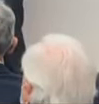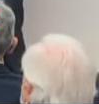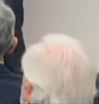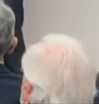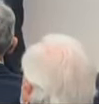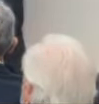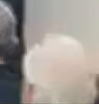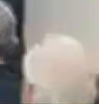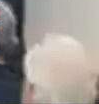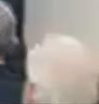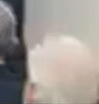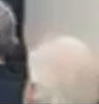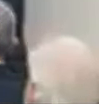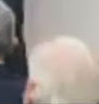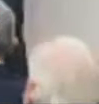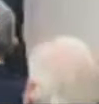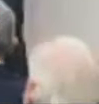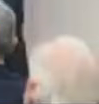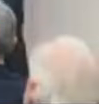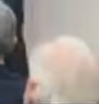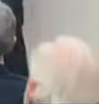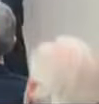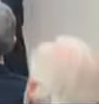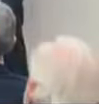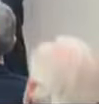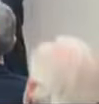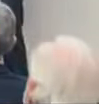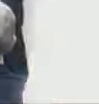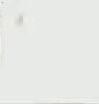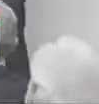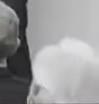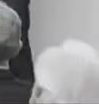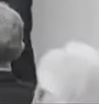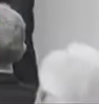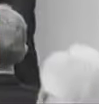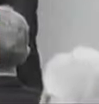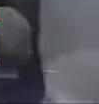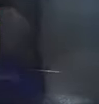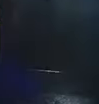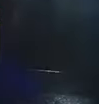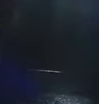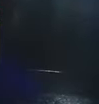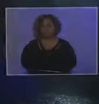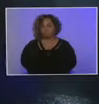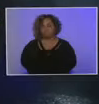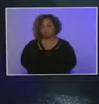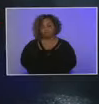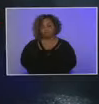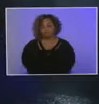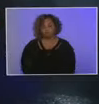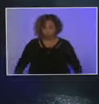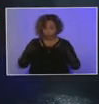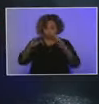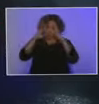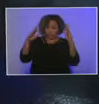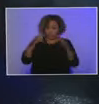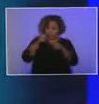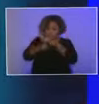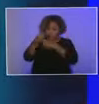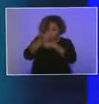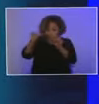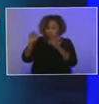en los planes futuros, sino desde antes de que ocurra la emergencia. ¿Tantos refugios tenemos listos? ¿Usted tiene todo por